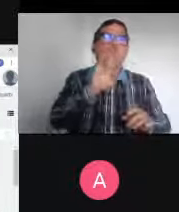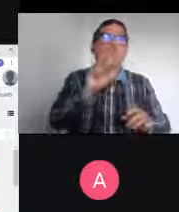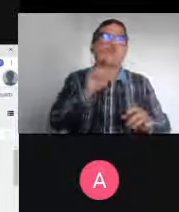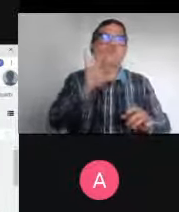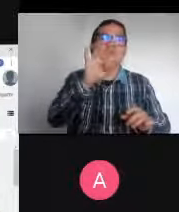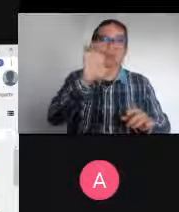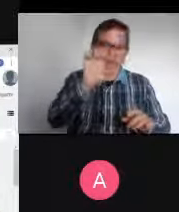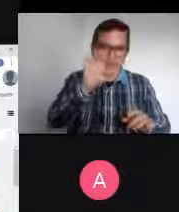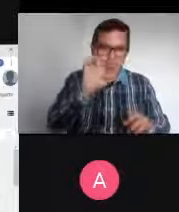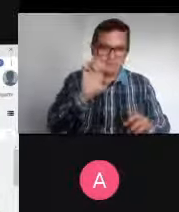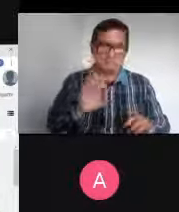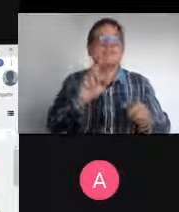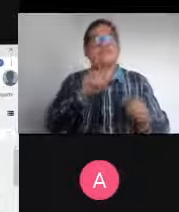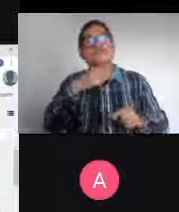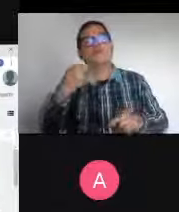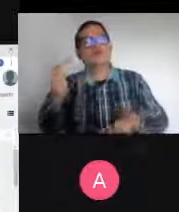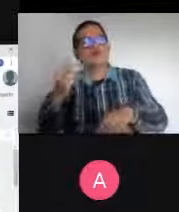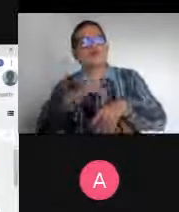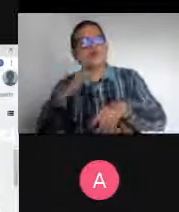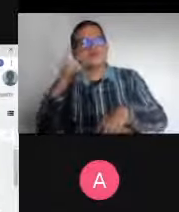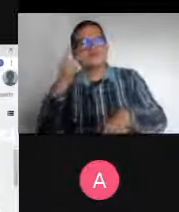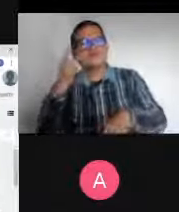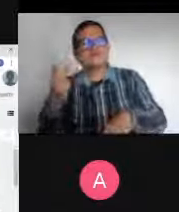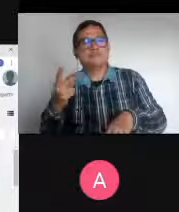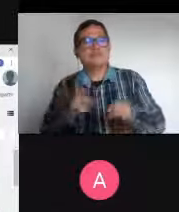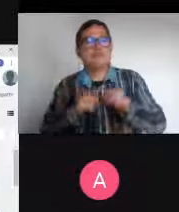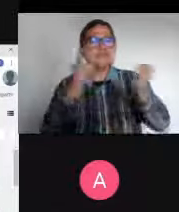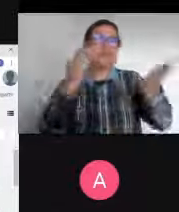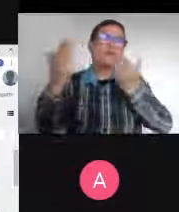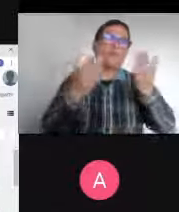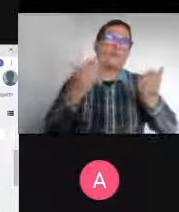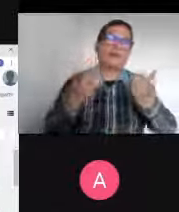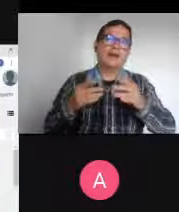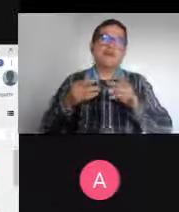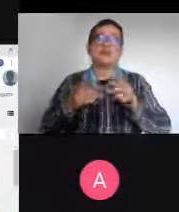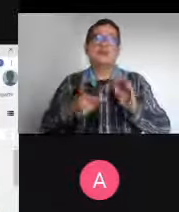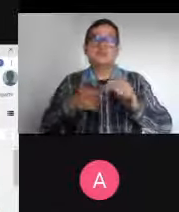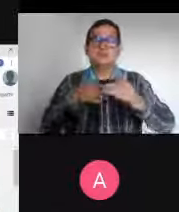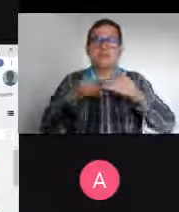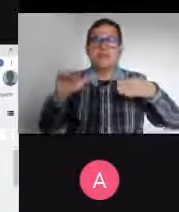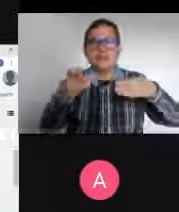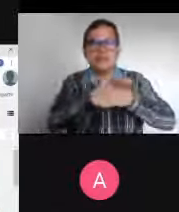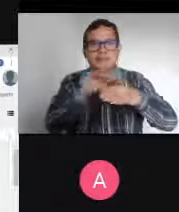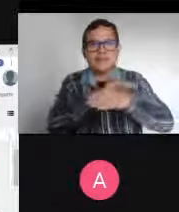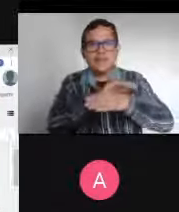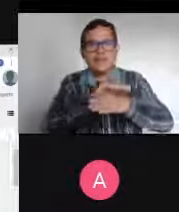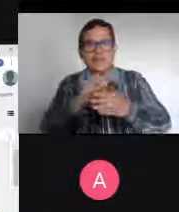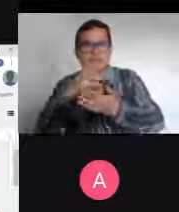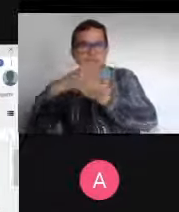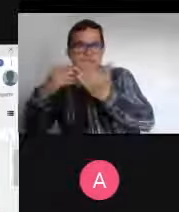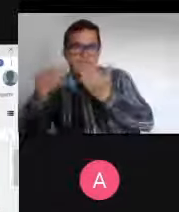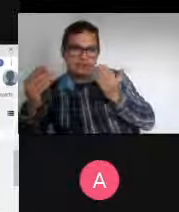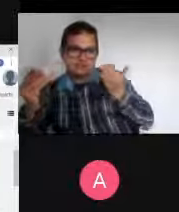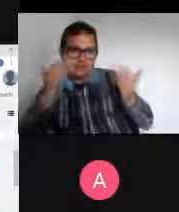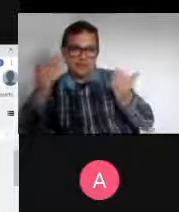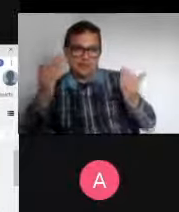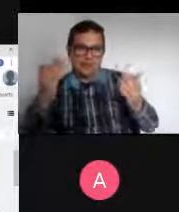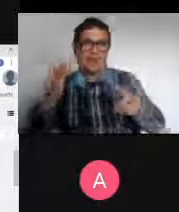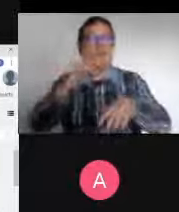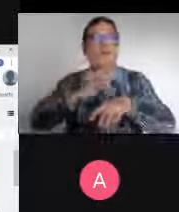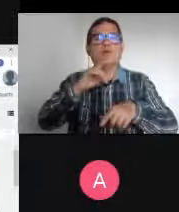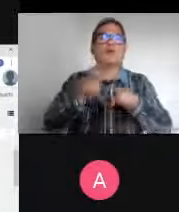pues nos toca ver, comparar la señal de entrada de nuestro circuito con la de salida. Entonces, para ello,